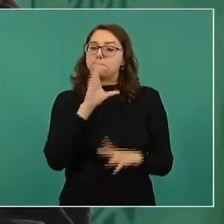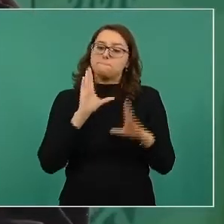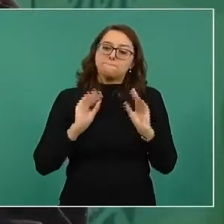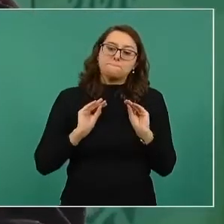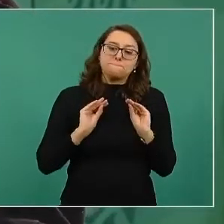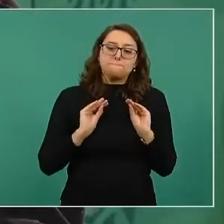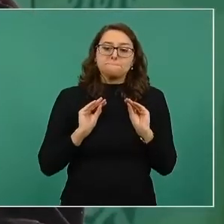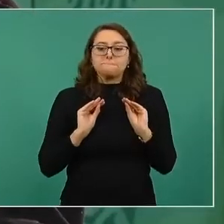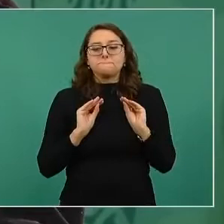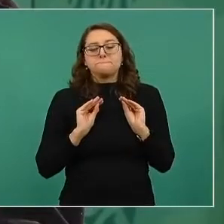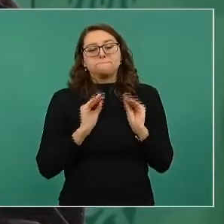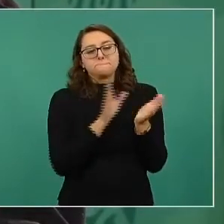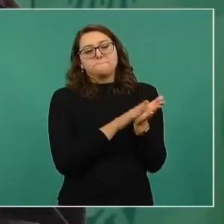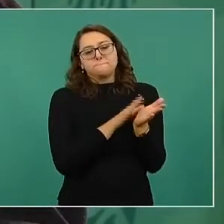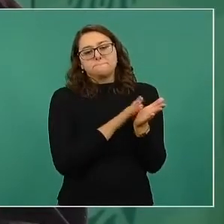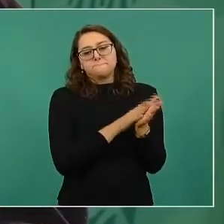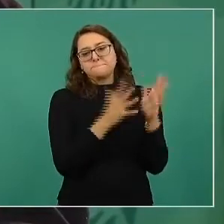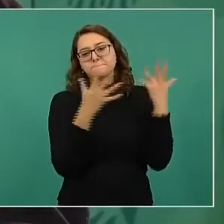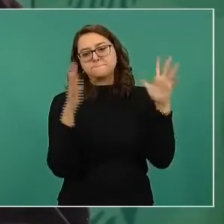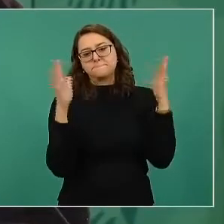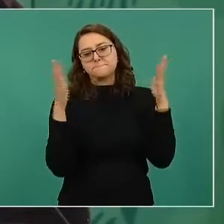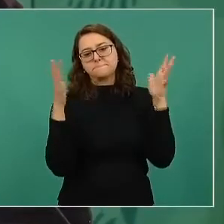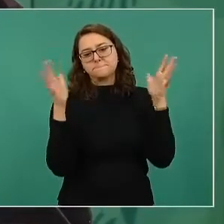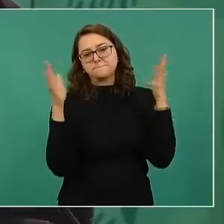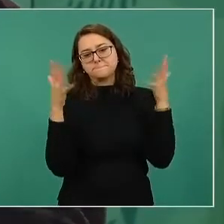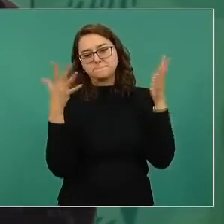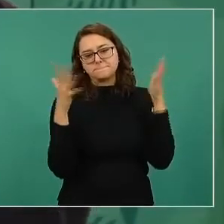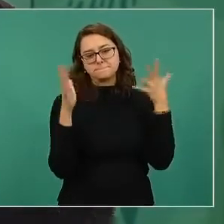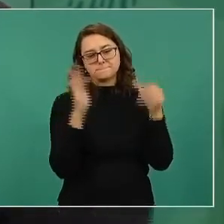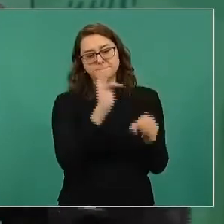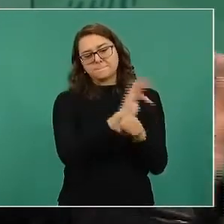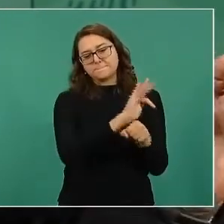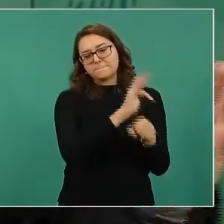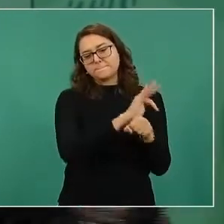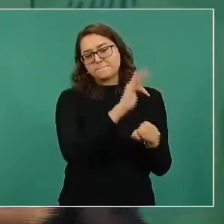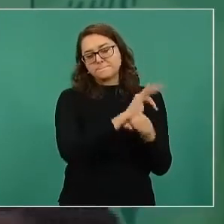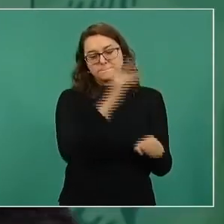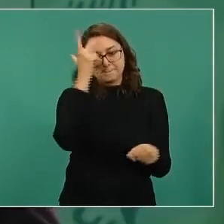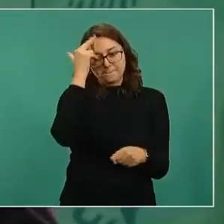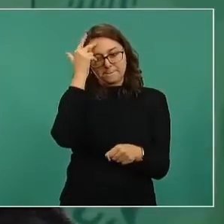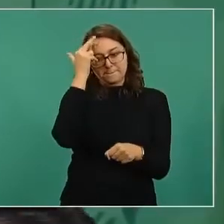callar y aplaudir, y de repente